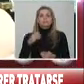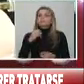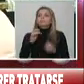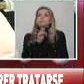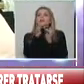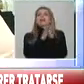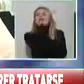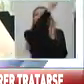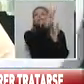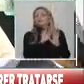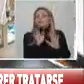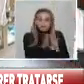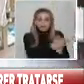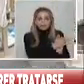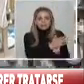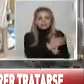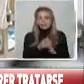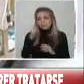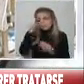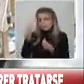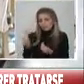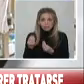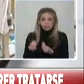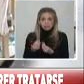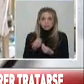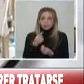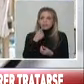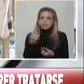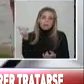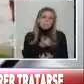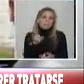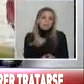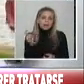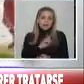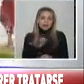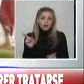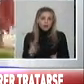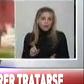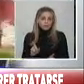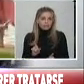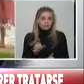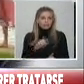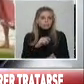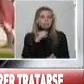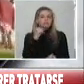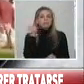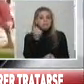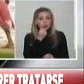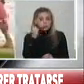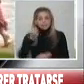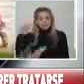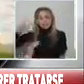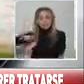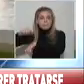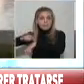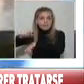una burrada, Mauro. No es que la vida de tu vieja, Tommy. ¿Cómo va a ser una burrada que tu vieja? Lo que quiero decir es que también la medicina me parece que...